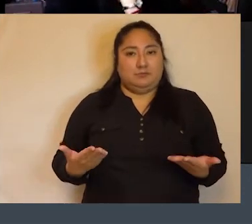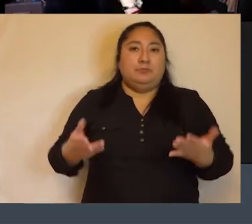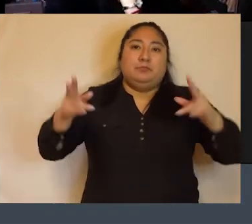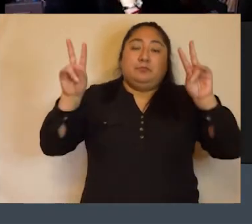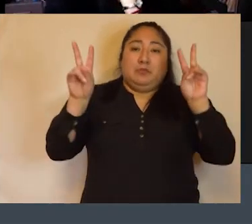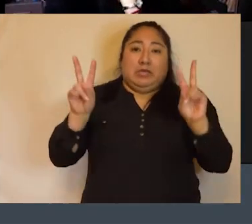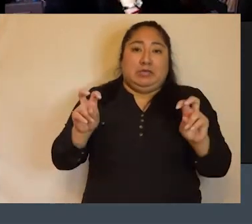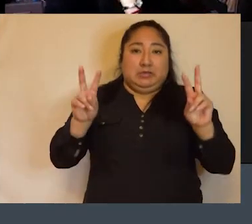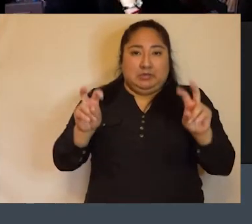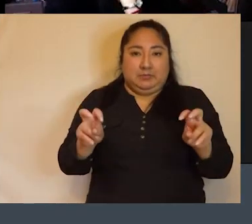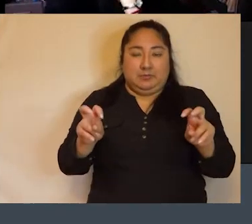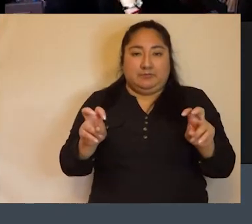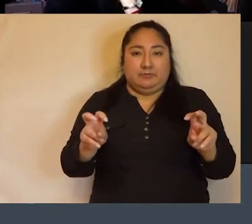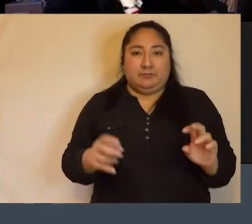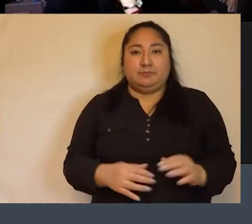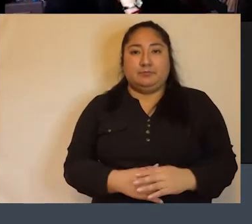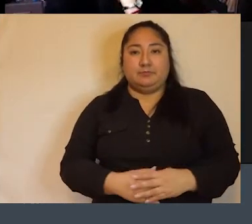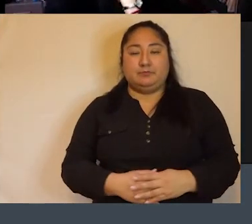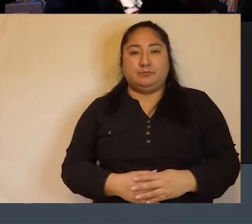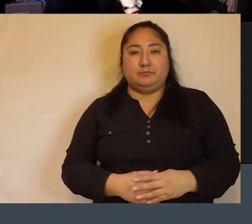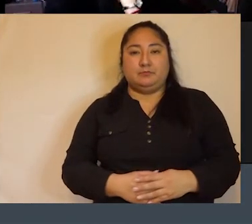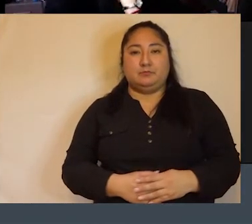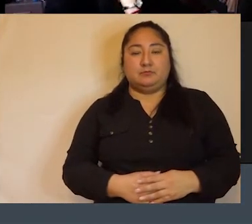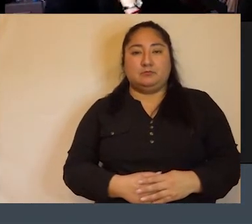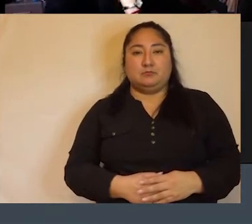A ver, el tema es